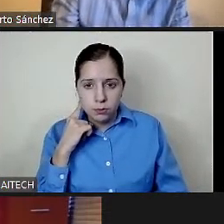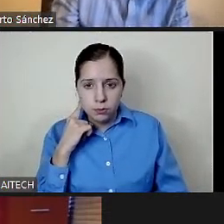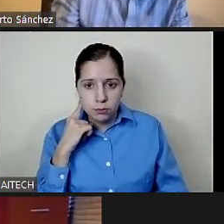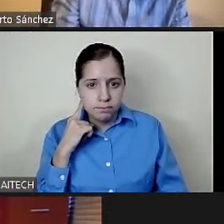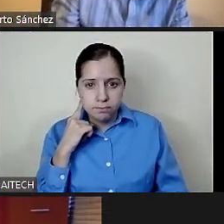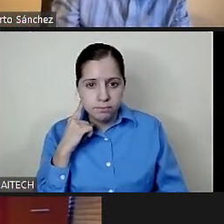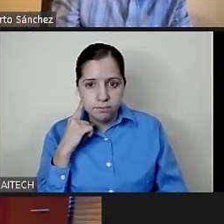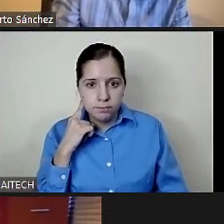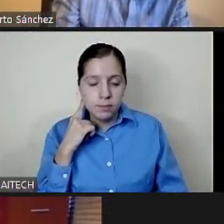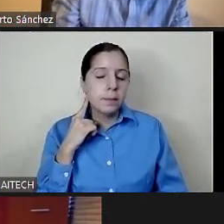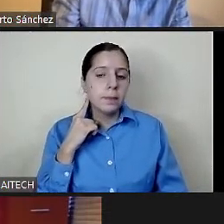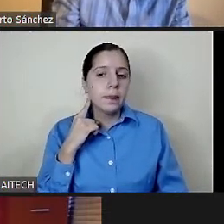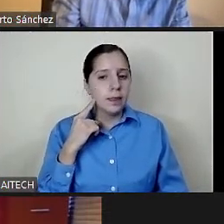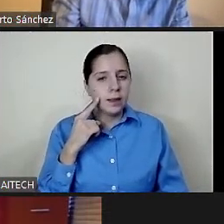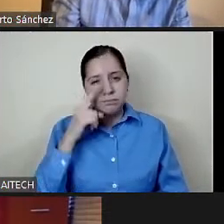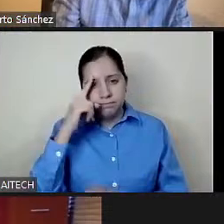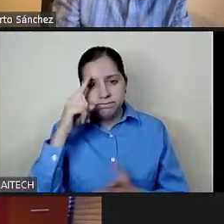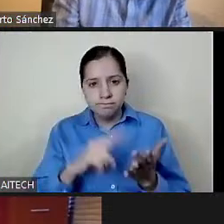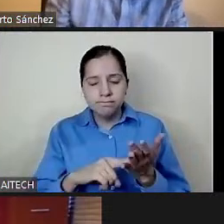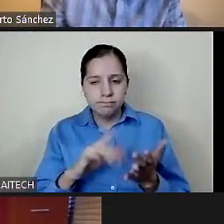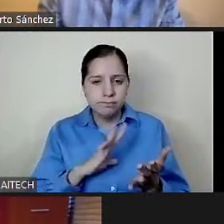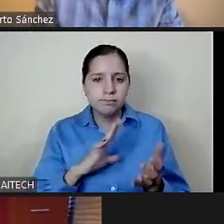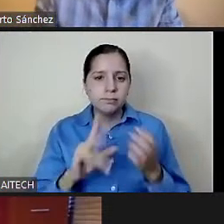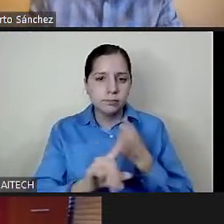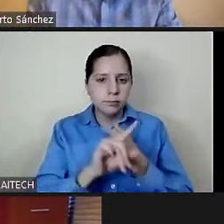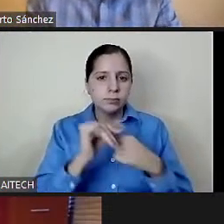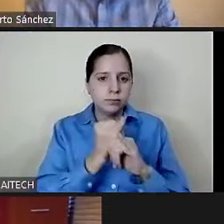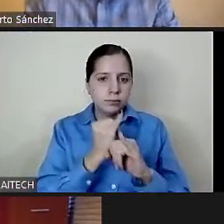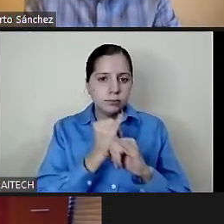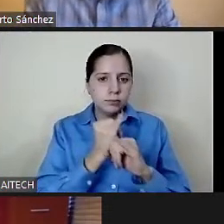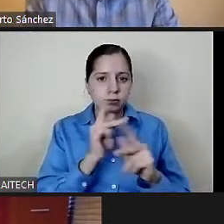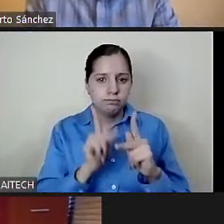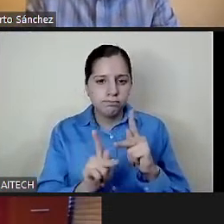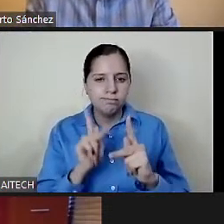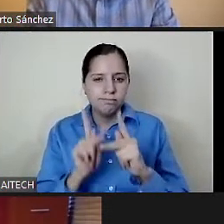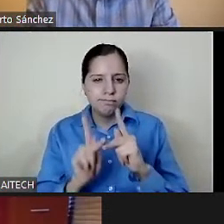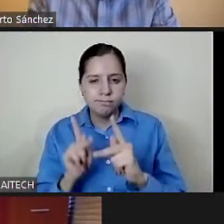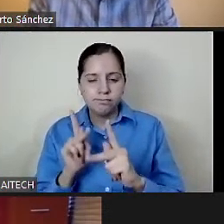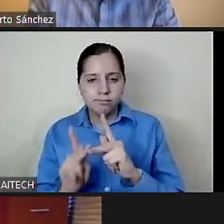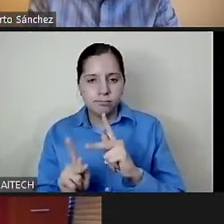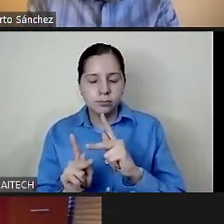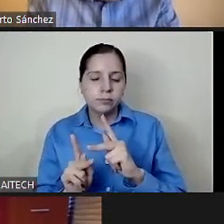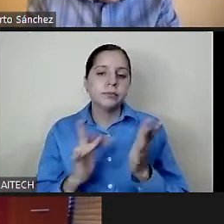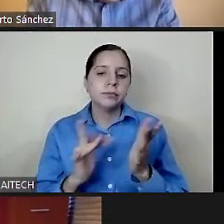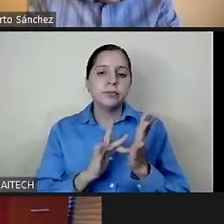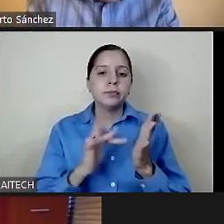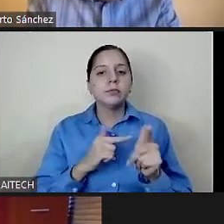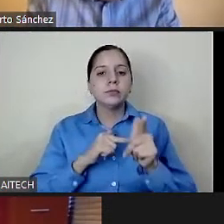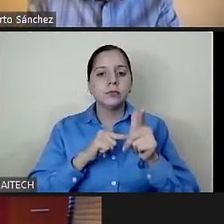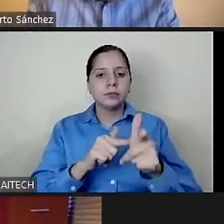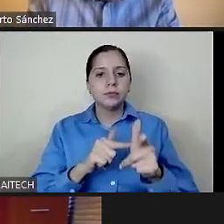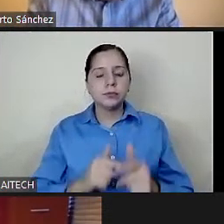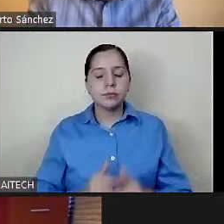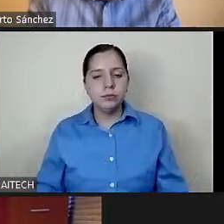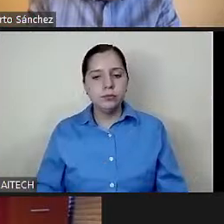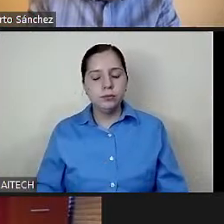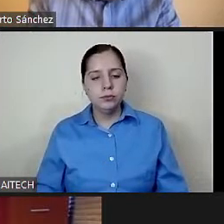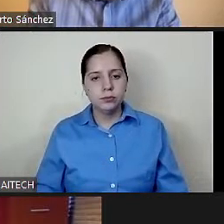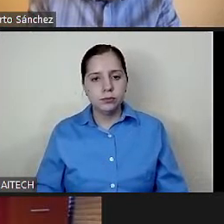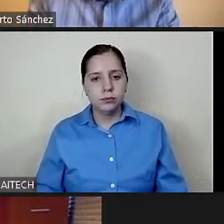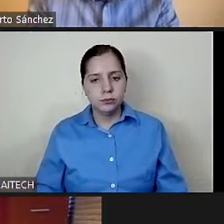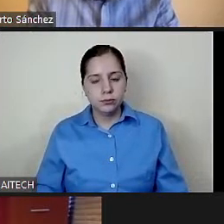Sí, me parece que tiene conexión, fallas en su conexión, Presidenta. Ok, gracias. Prosigamos, por favor, con el desahogo del orden del